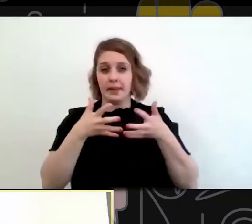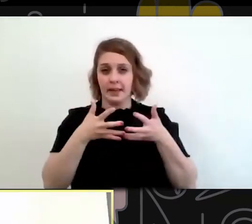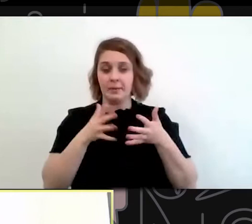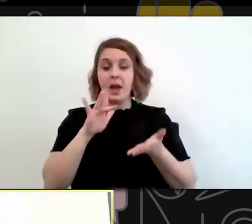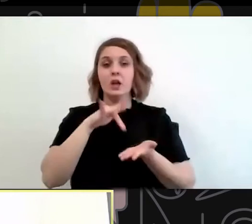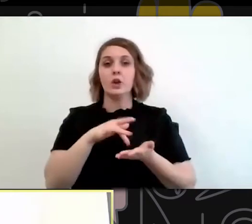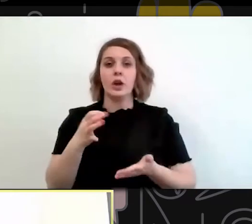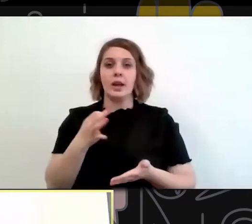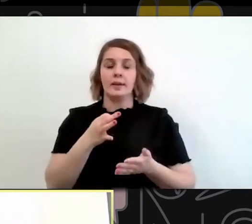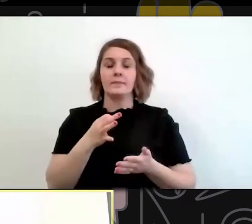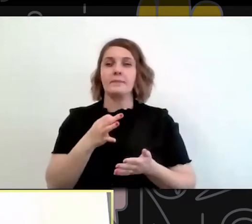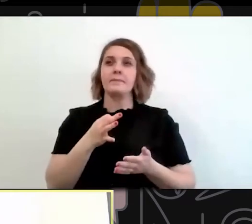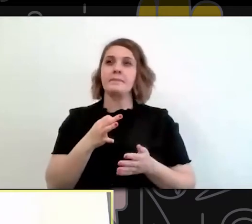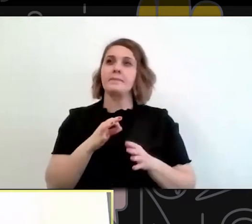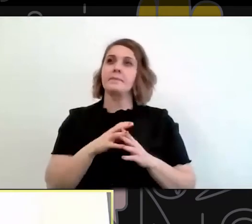poder